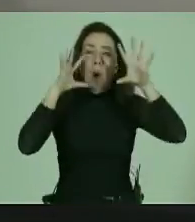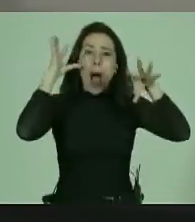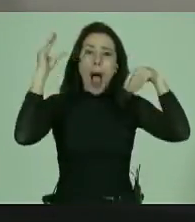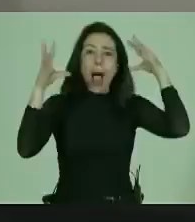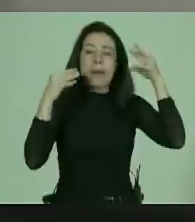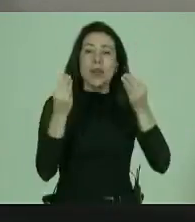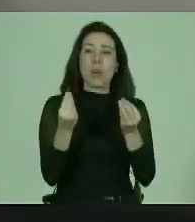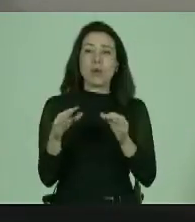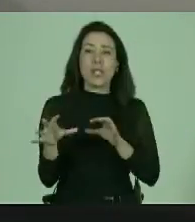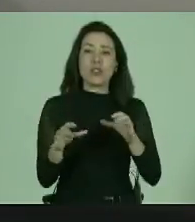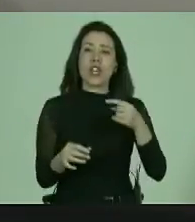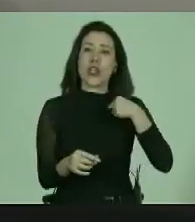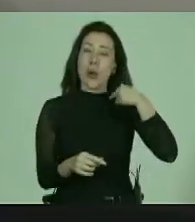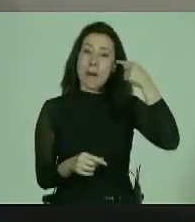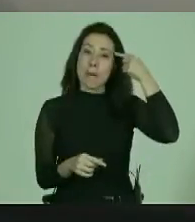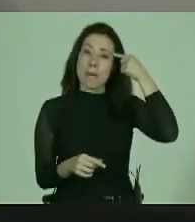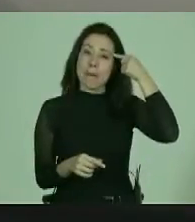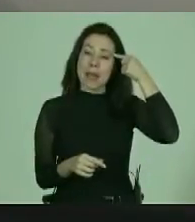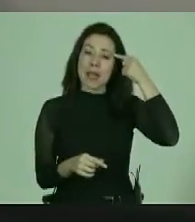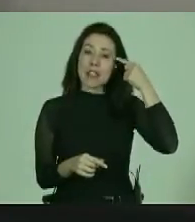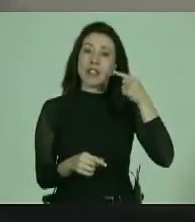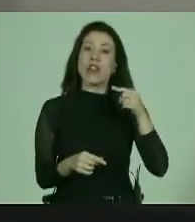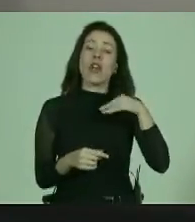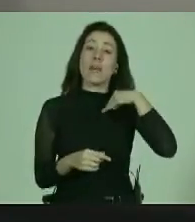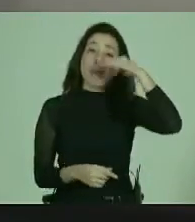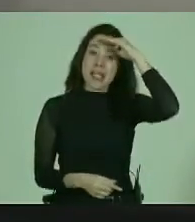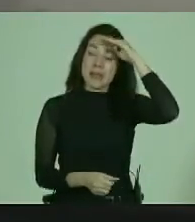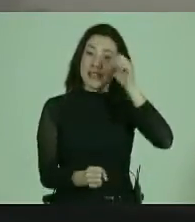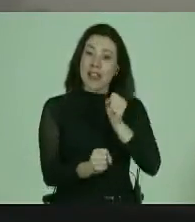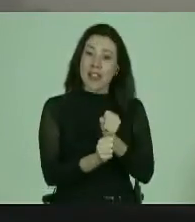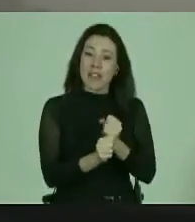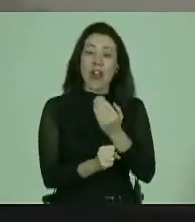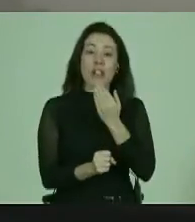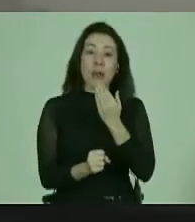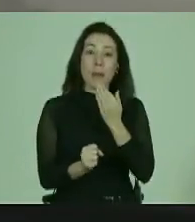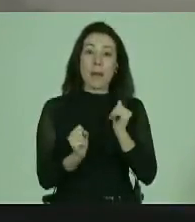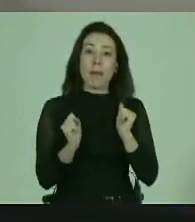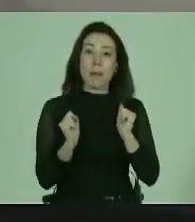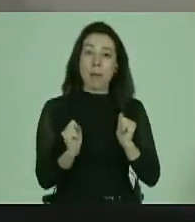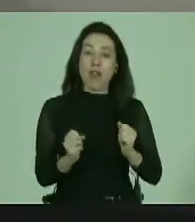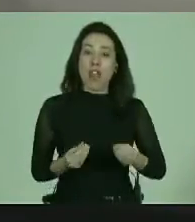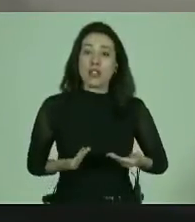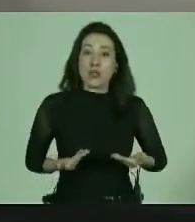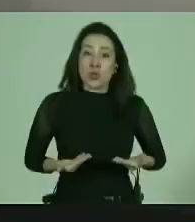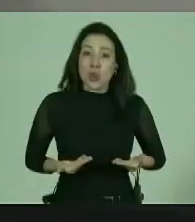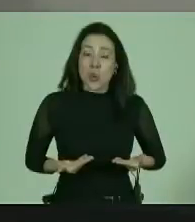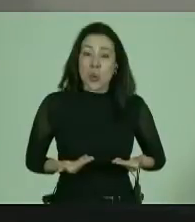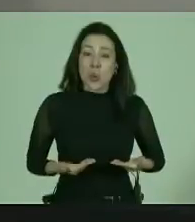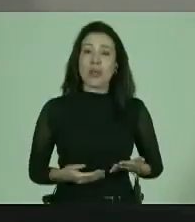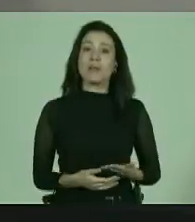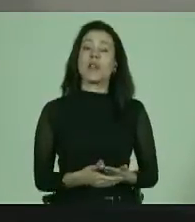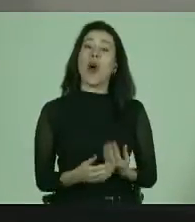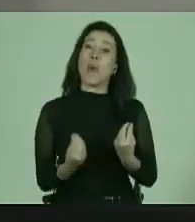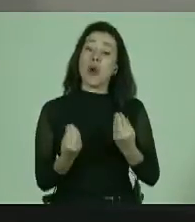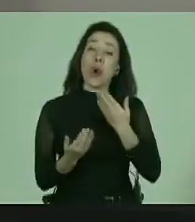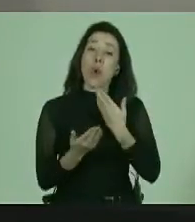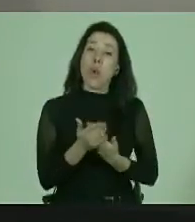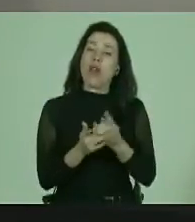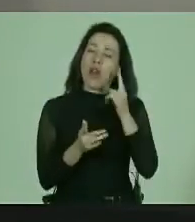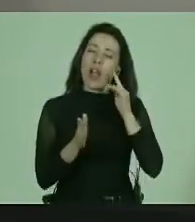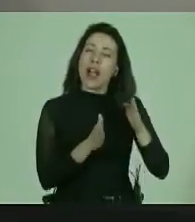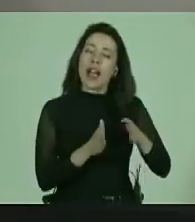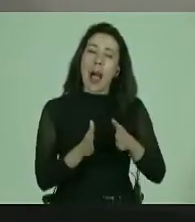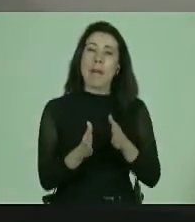muchas cosas y en las que pienso que la experiencia de mi trabajo también puede ser útil y enriquecedor lo bueno es eso cuando hay ese